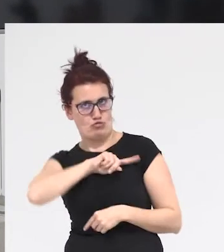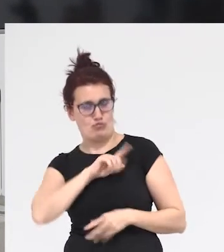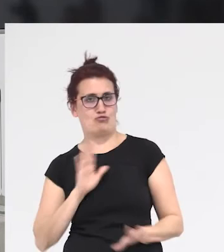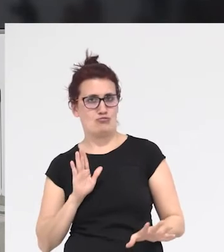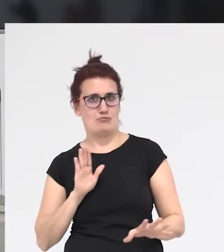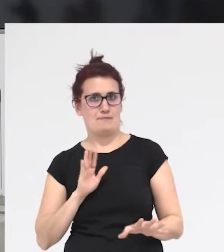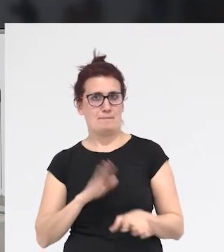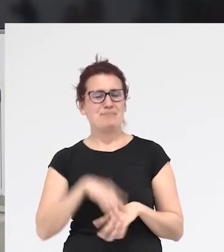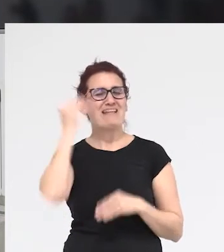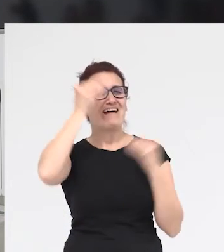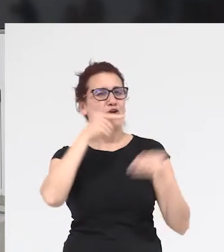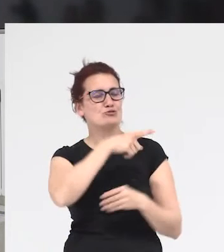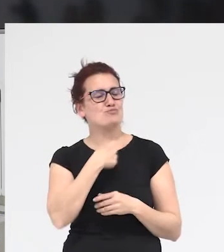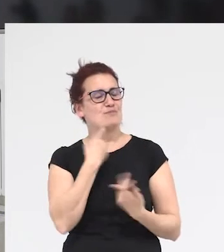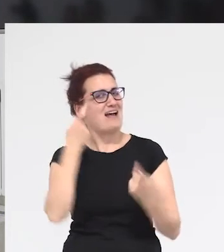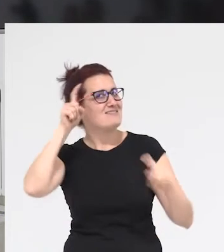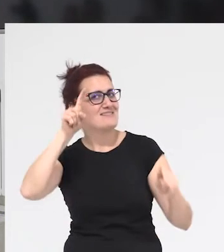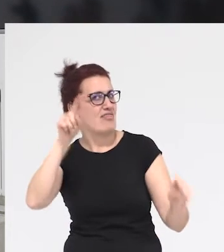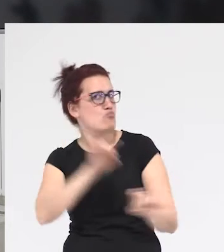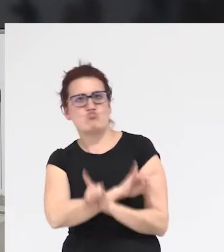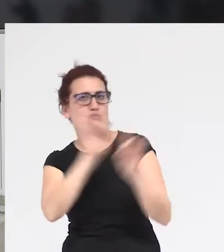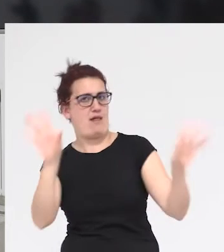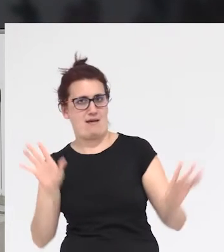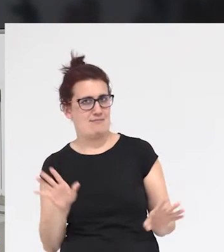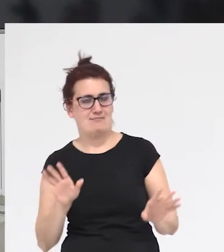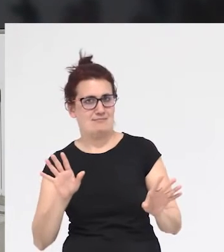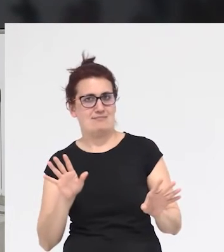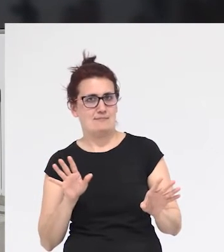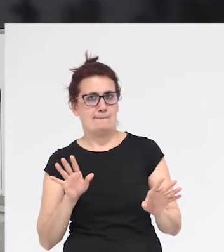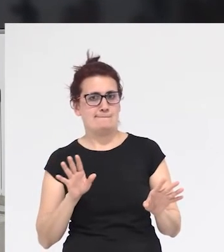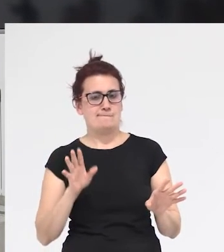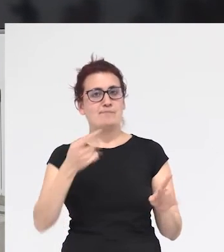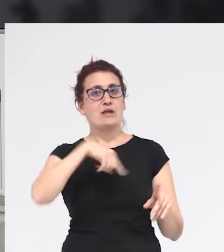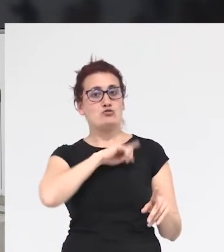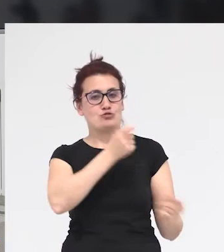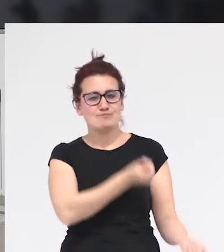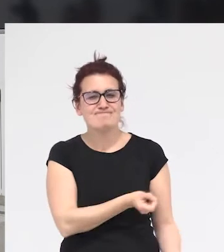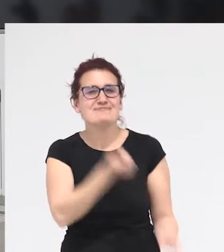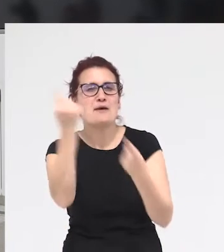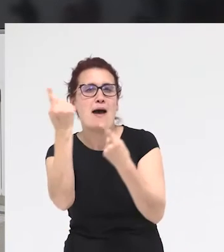creo que ahí es una clara enseñanza que podemos llevarla a otros,